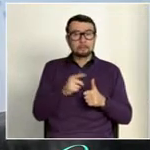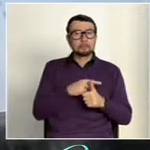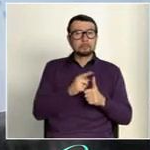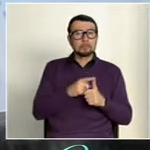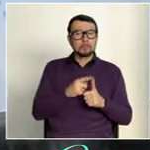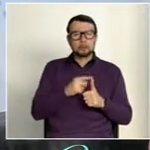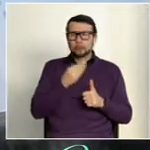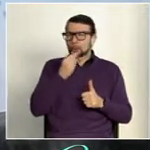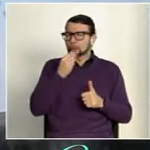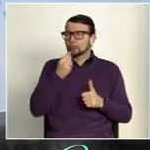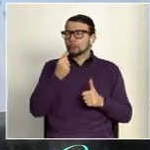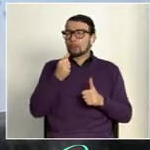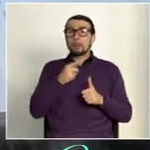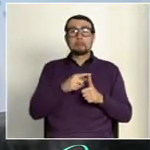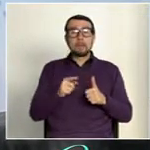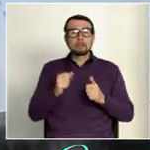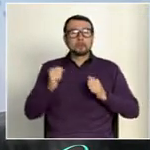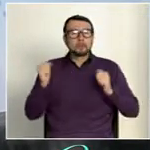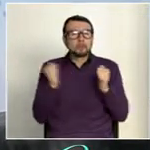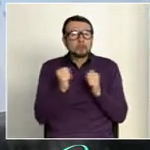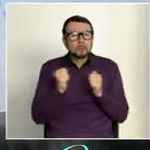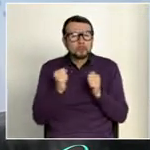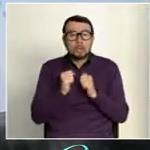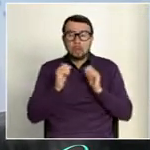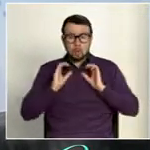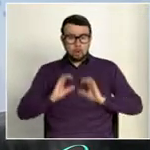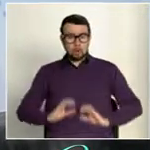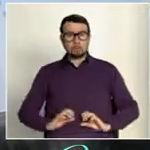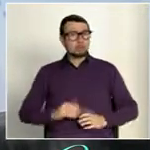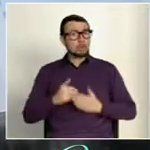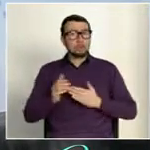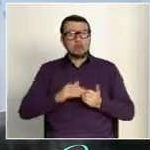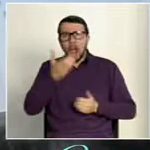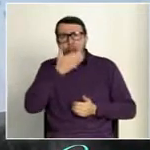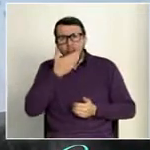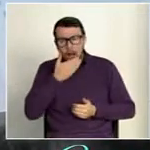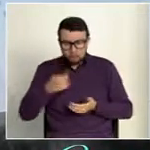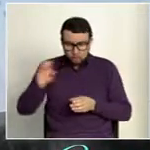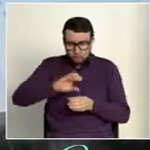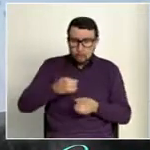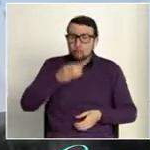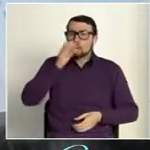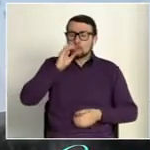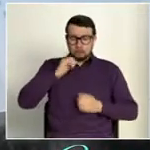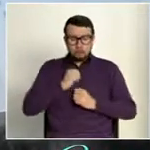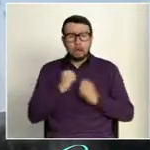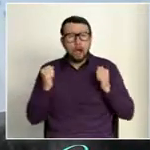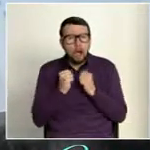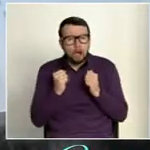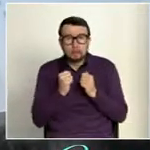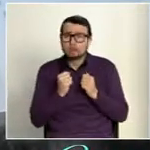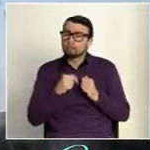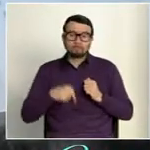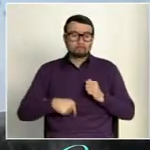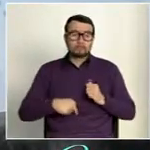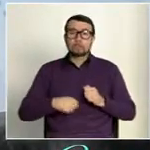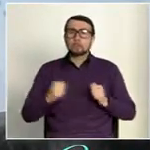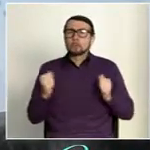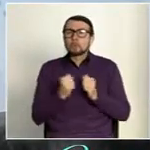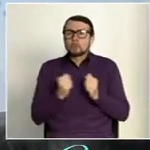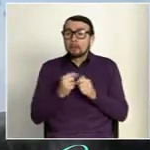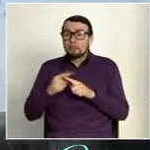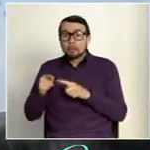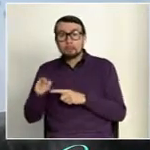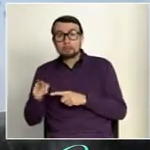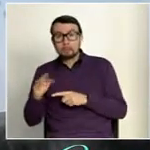pica, pero enfría el cuerpo, aunque se toma caliente. Pero si usted toma té de canela, ¿qué hace?